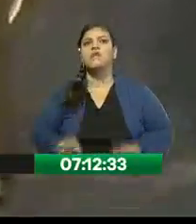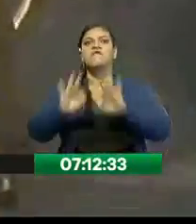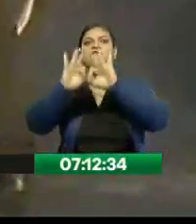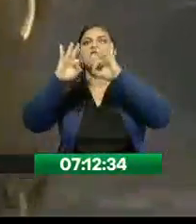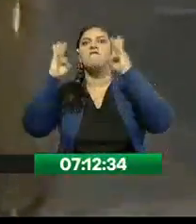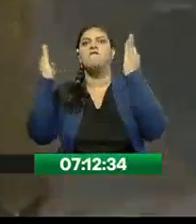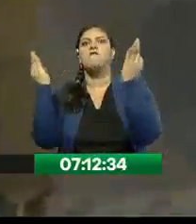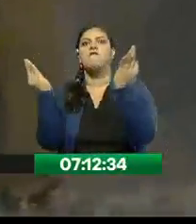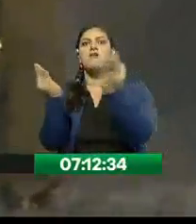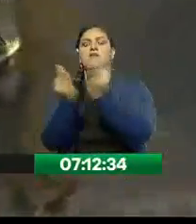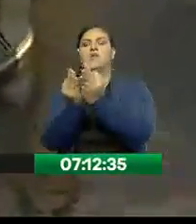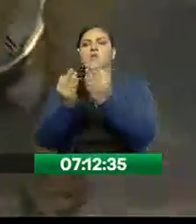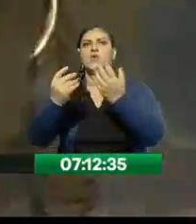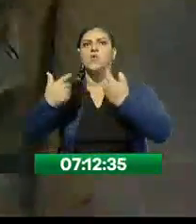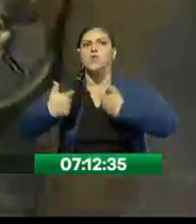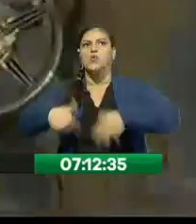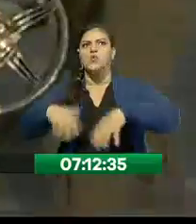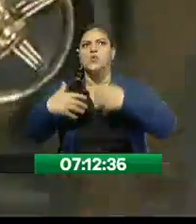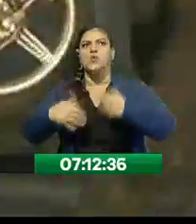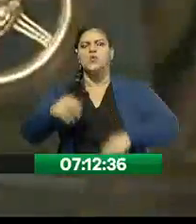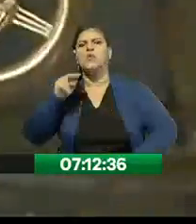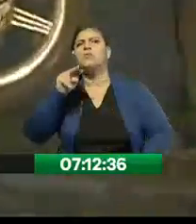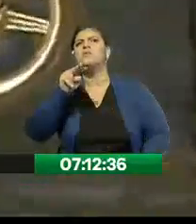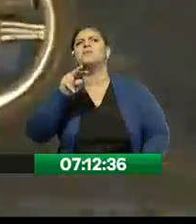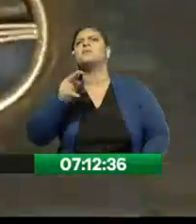se salvaron de morir.